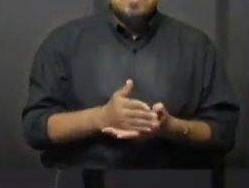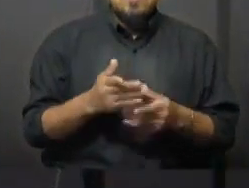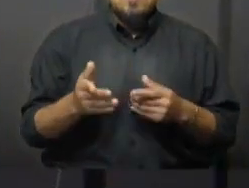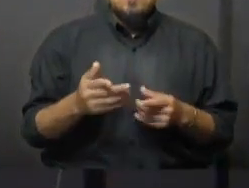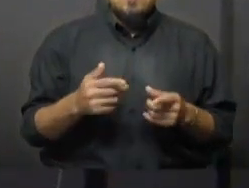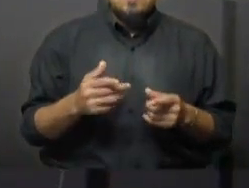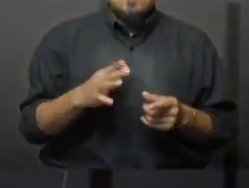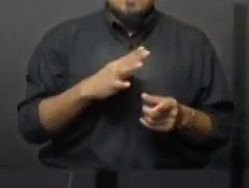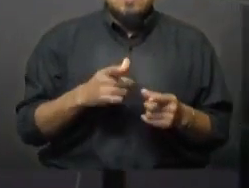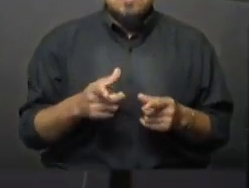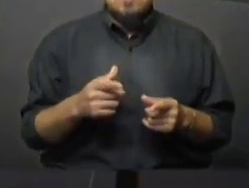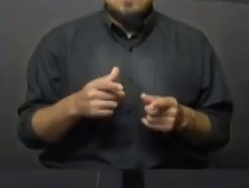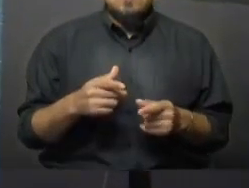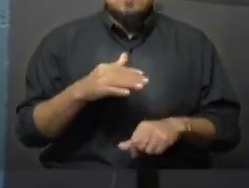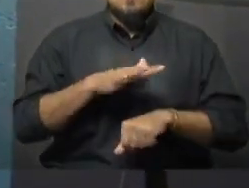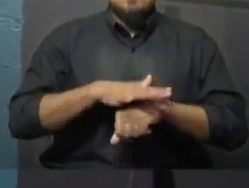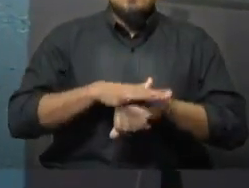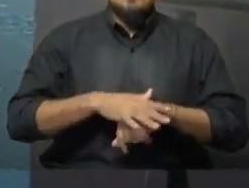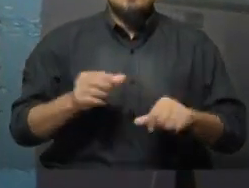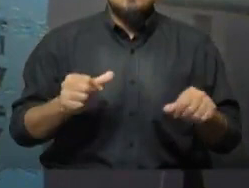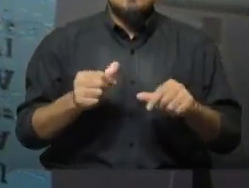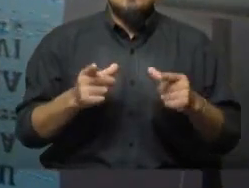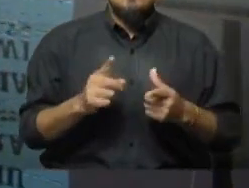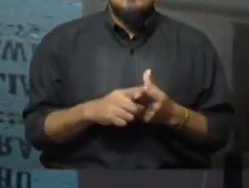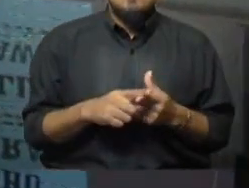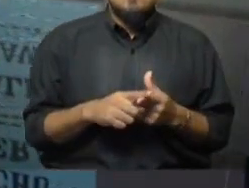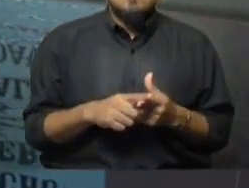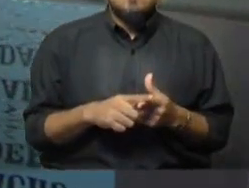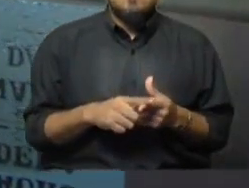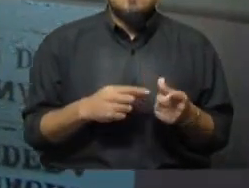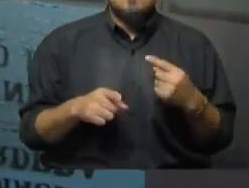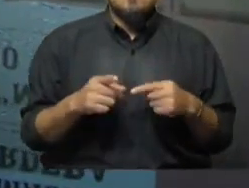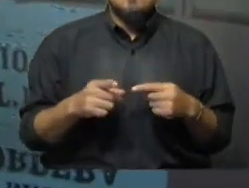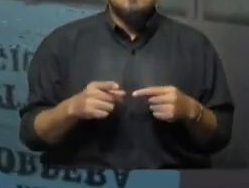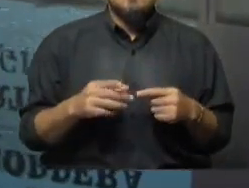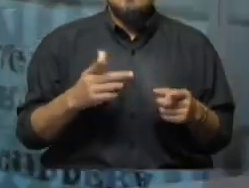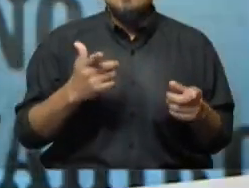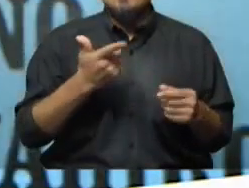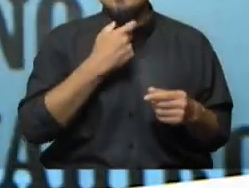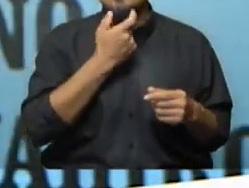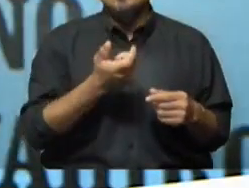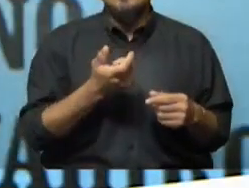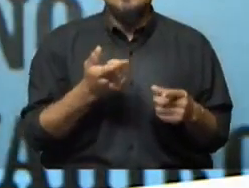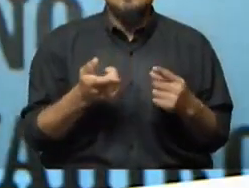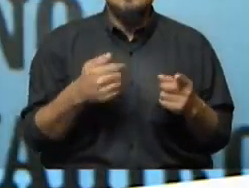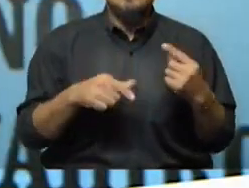en cuenta al momento de armar grillas, como tú claro. me decías. Y en esa pluralidad de voces, más allá de los artistas y